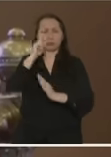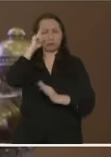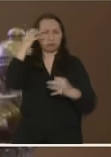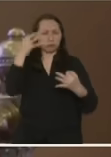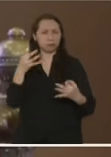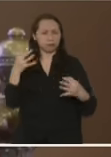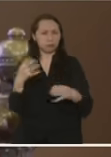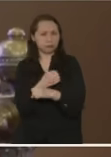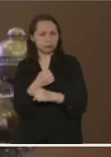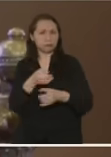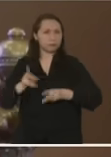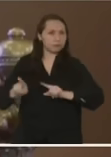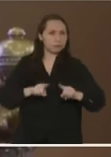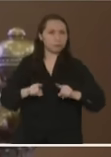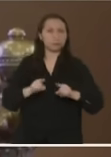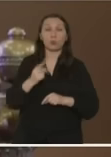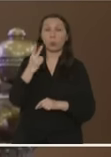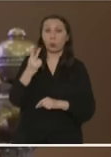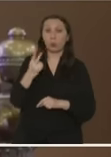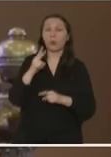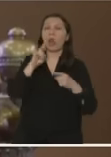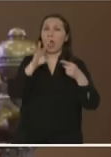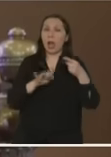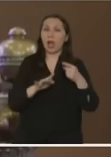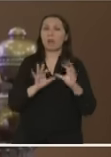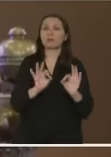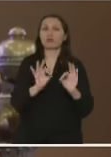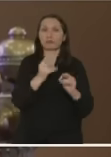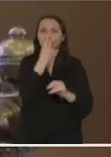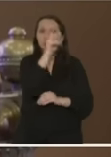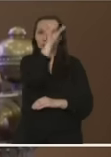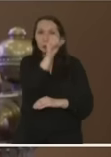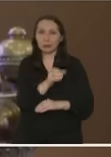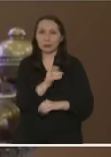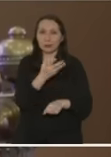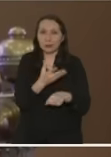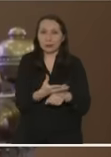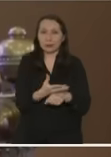audacia, dos características muy notorias de su persona.